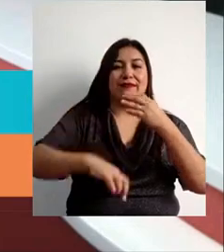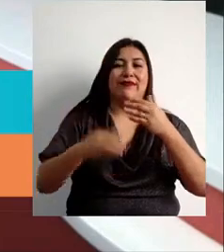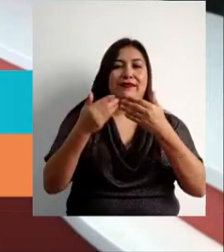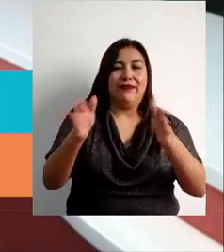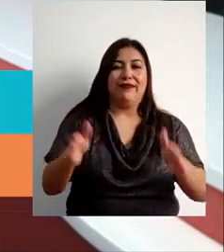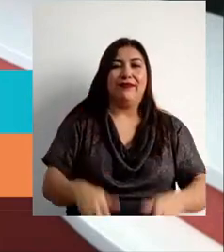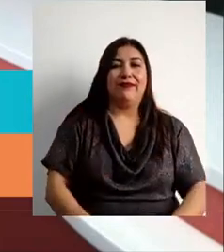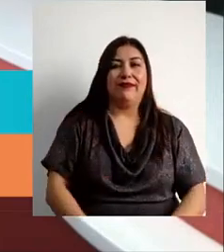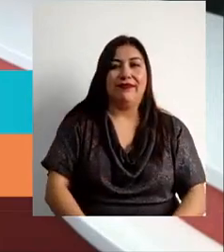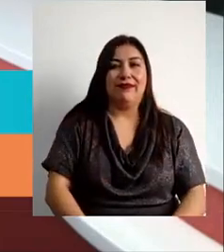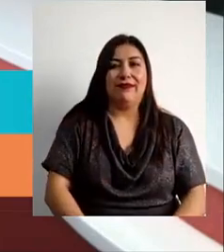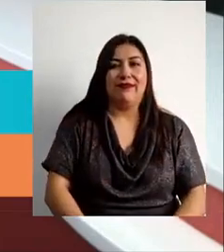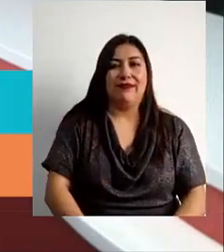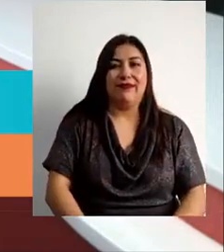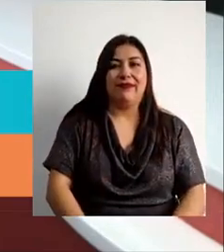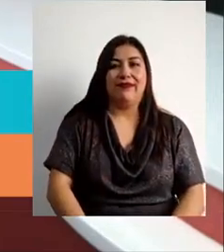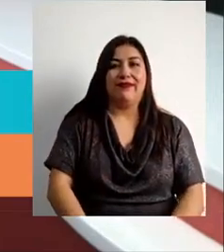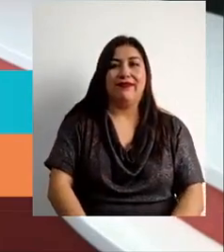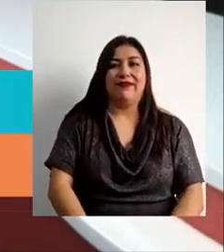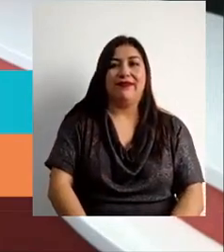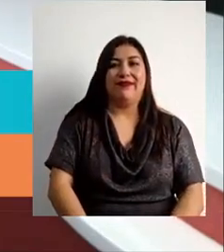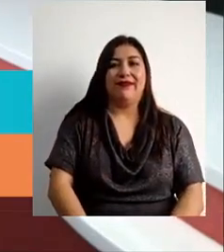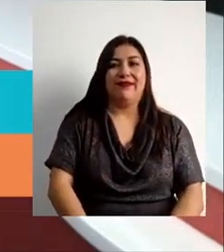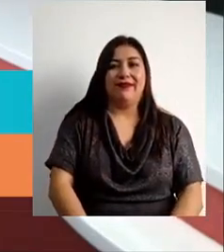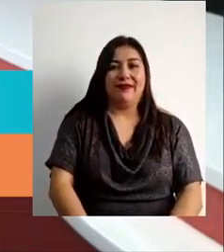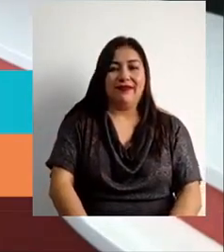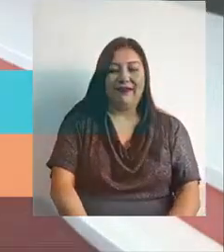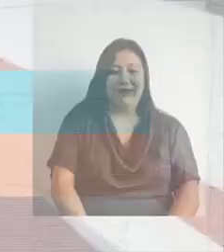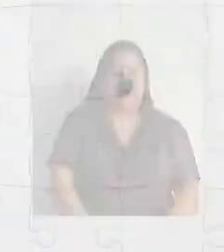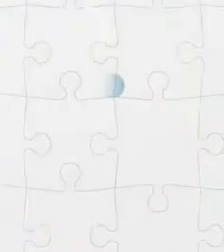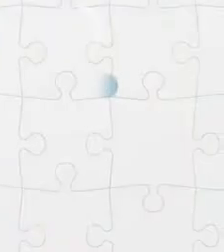Sin Barreras. Gracias.